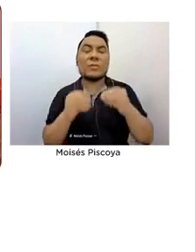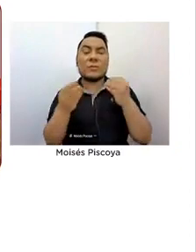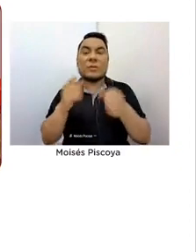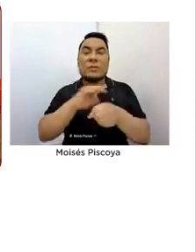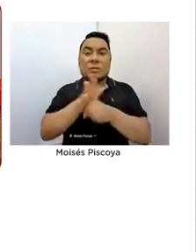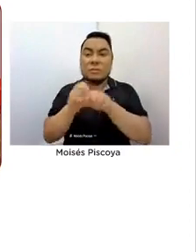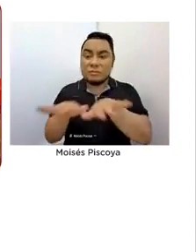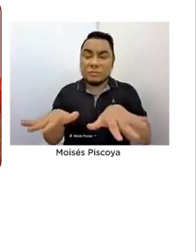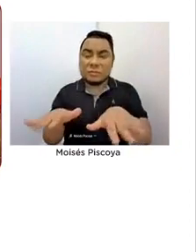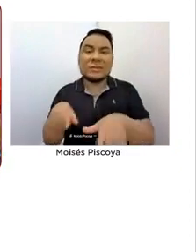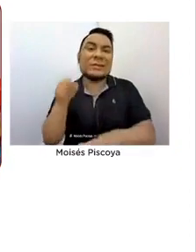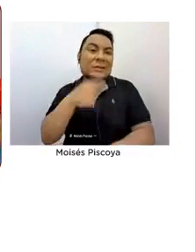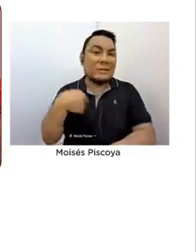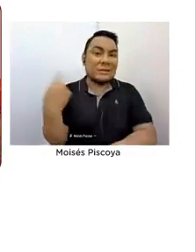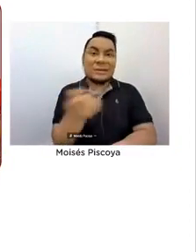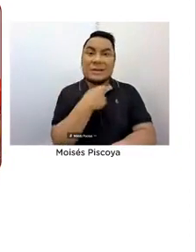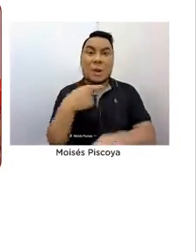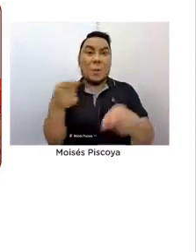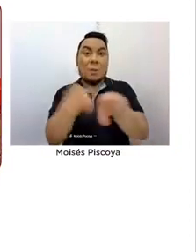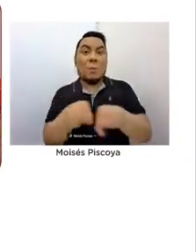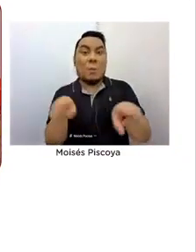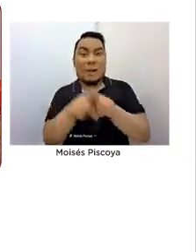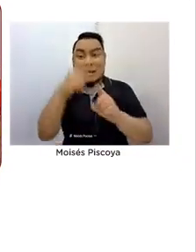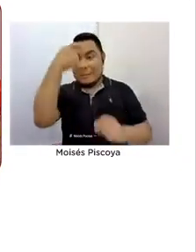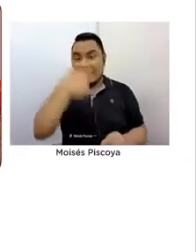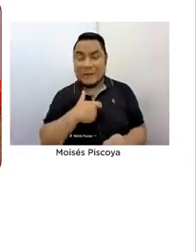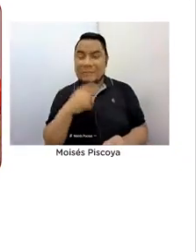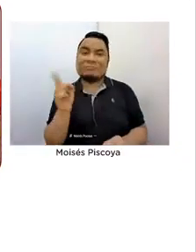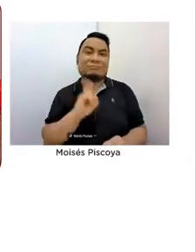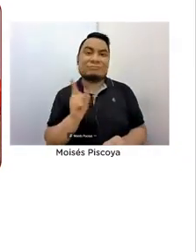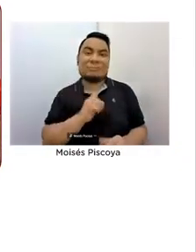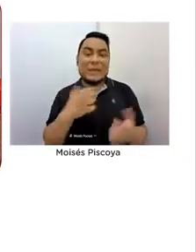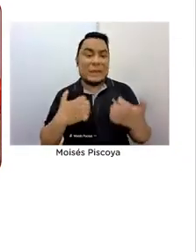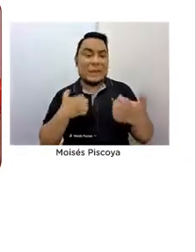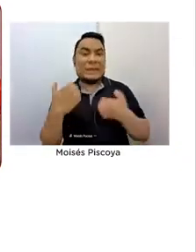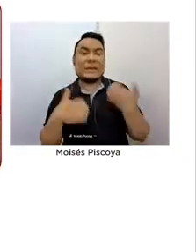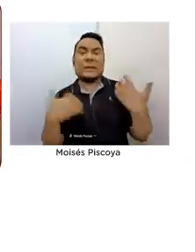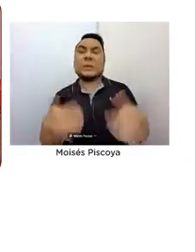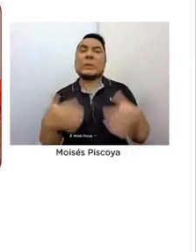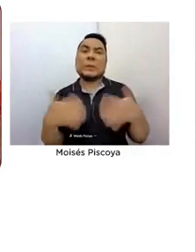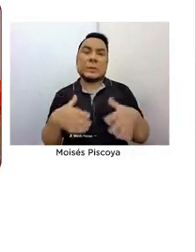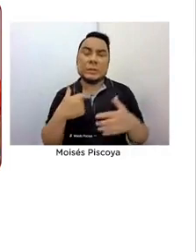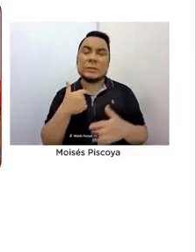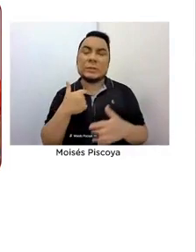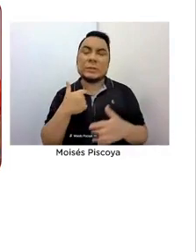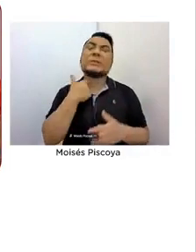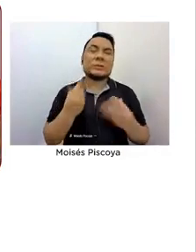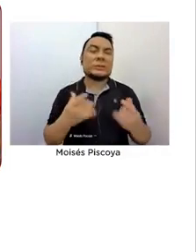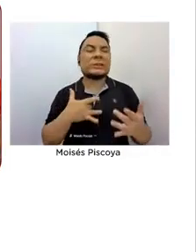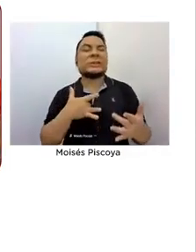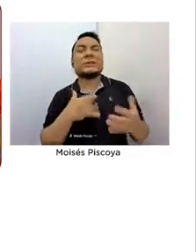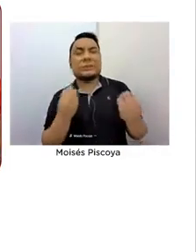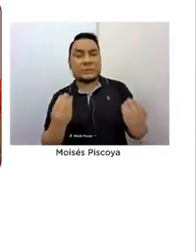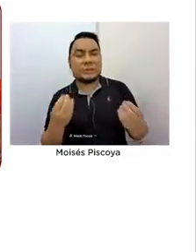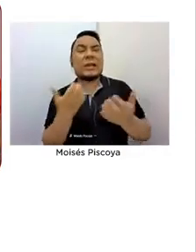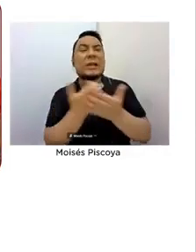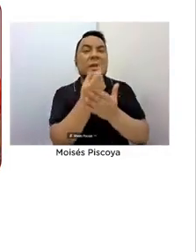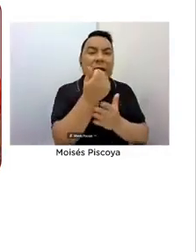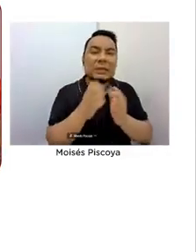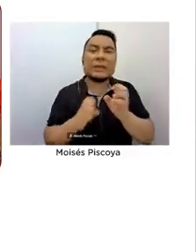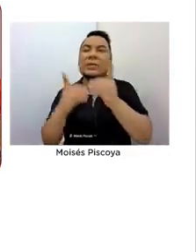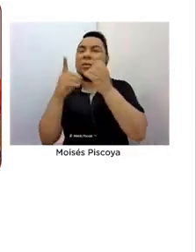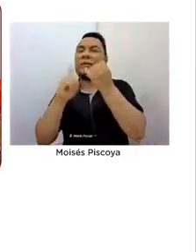COVID no vamos a ser los mismos, el emocional, que duda cabe, y el educativo también, y el productivo y el económico. Es